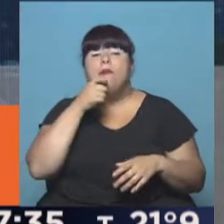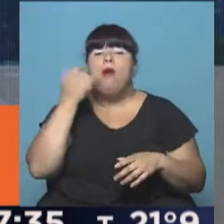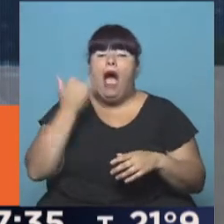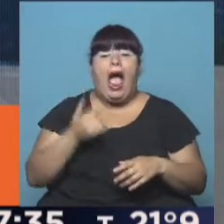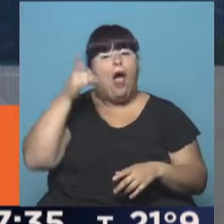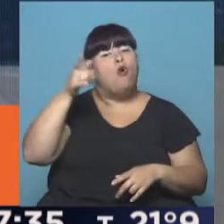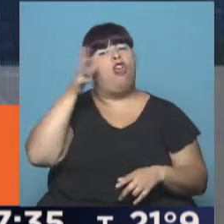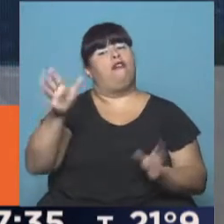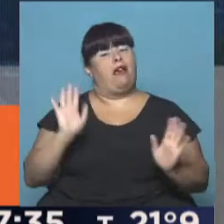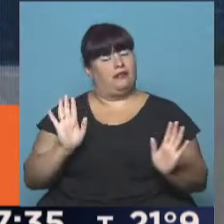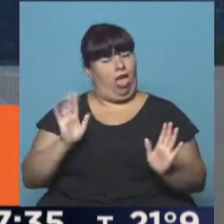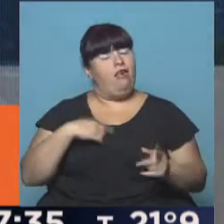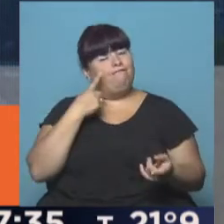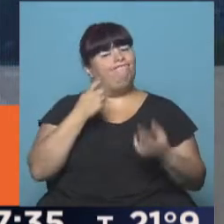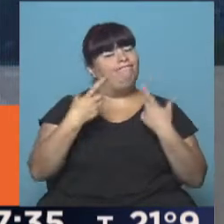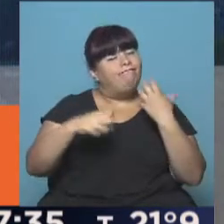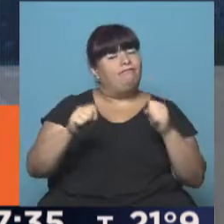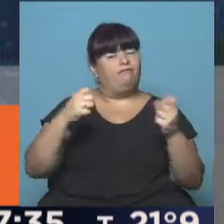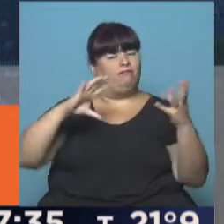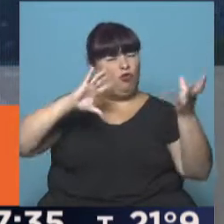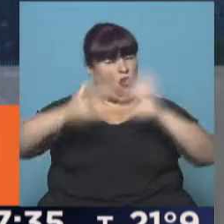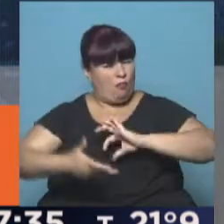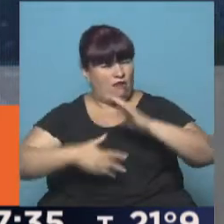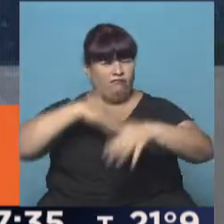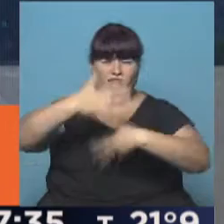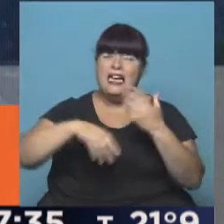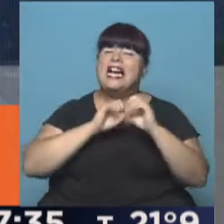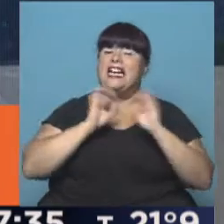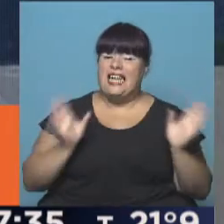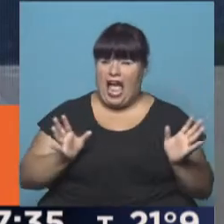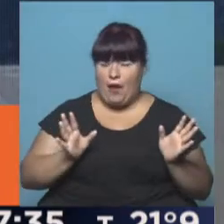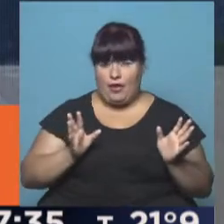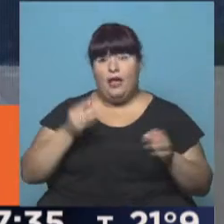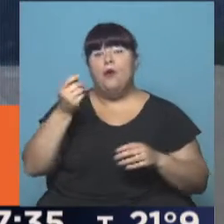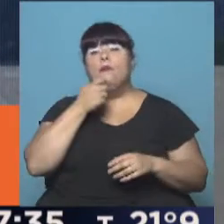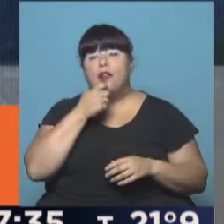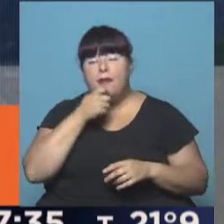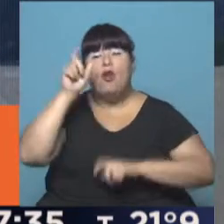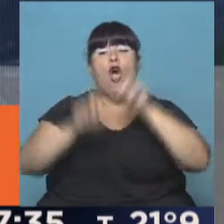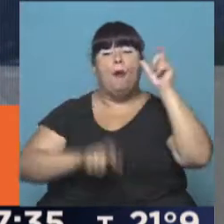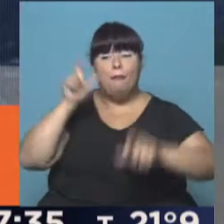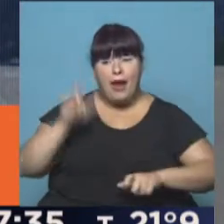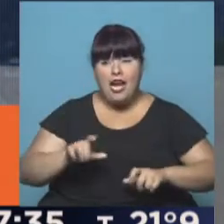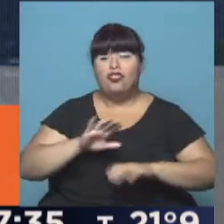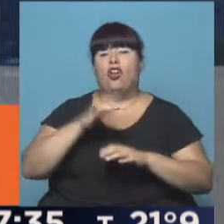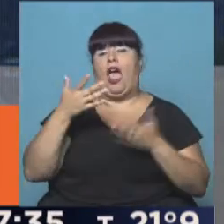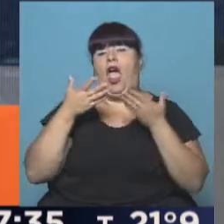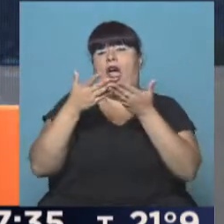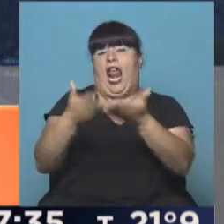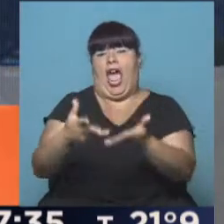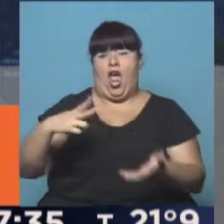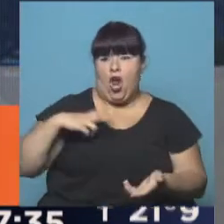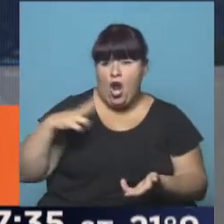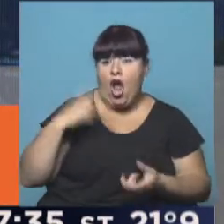encontramos abusos y encontramos una distorsión en el sistema muy grave que hacía que personas que tenían yate o